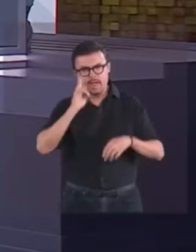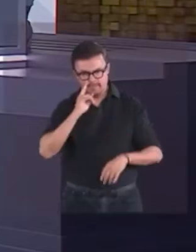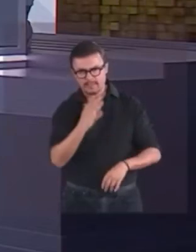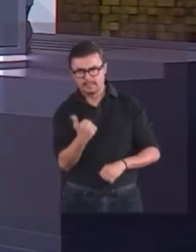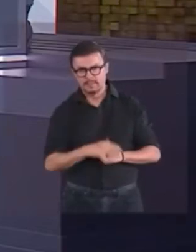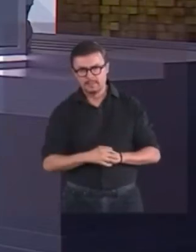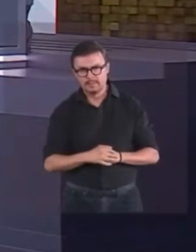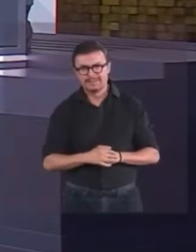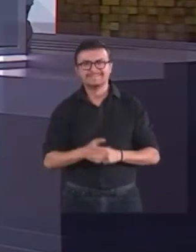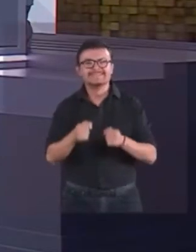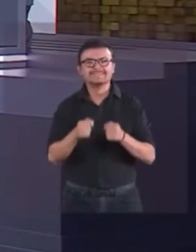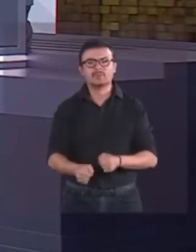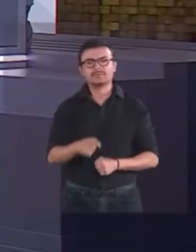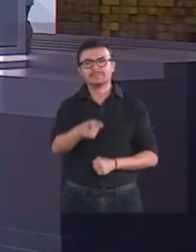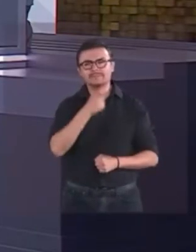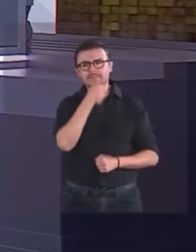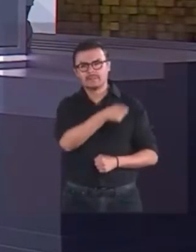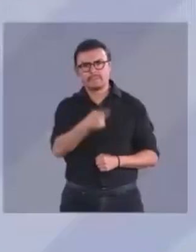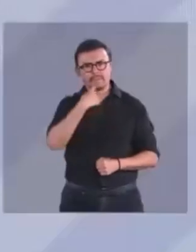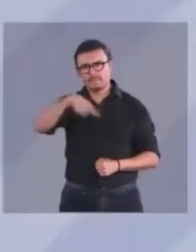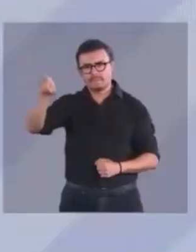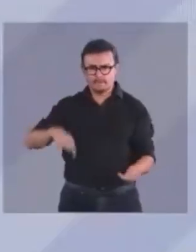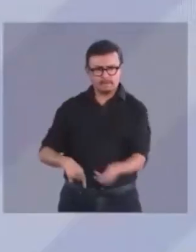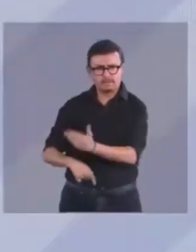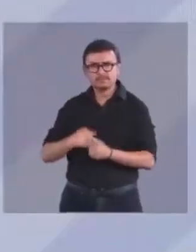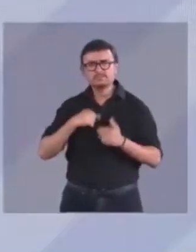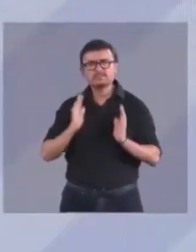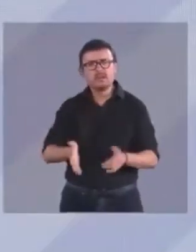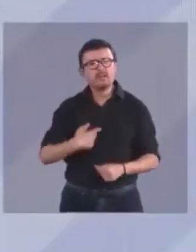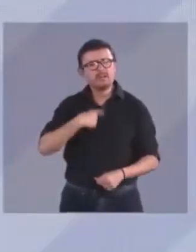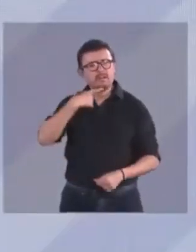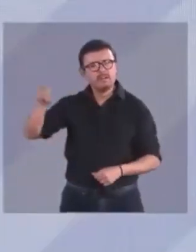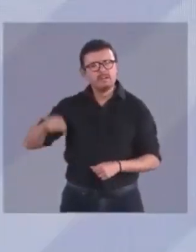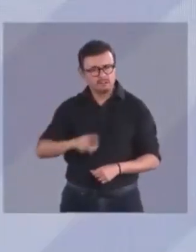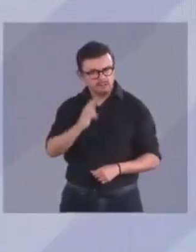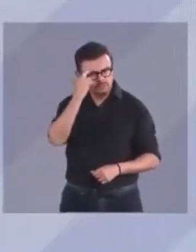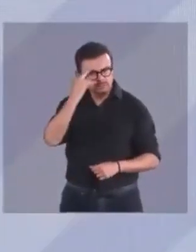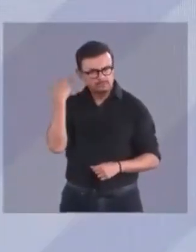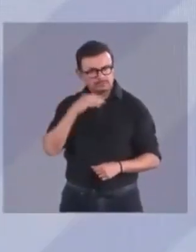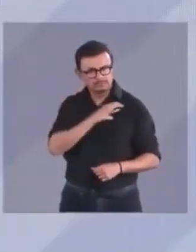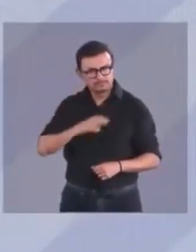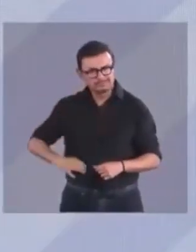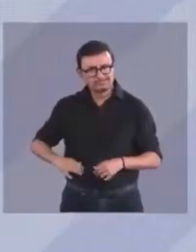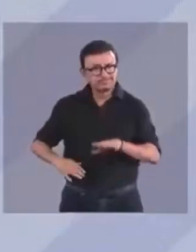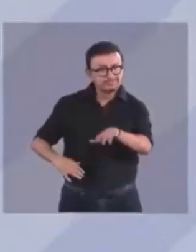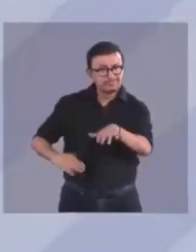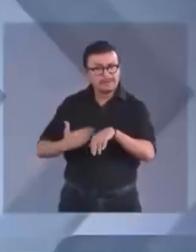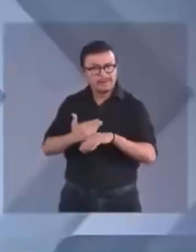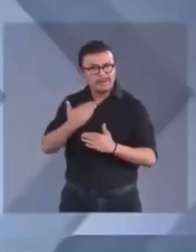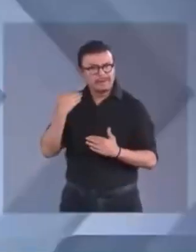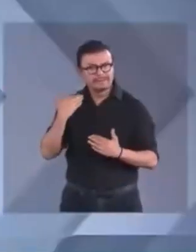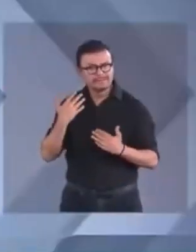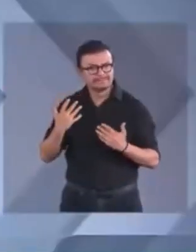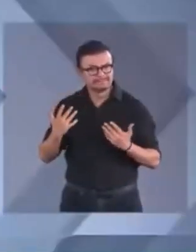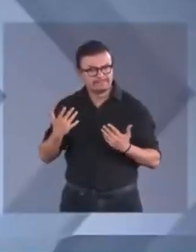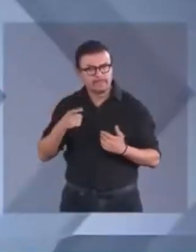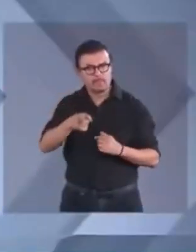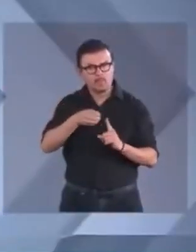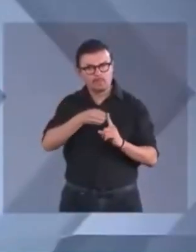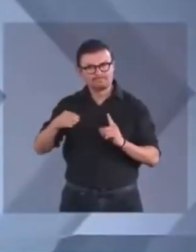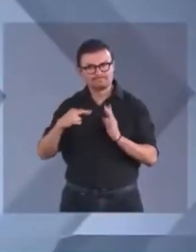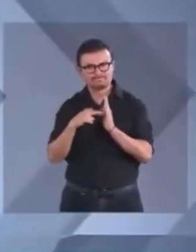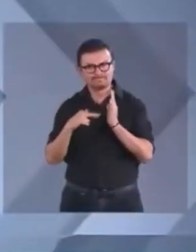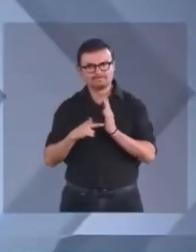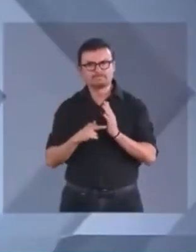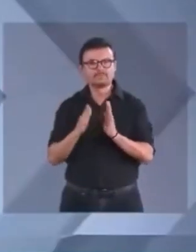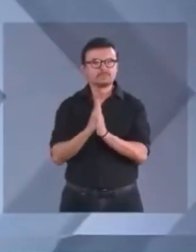denuncia, pues ya la presenté. Les recordamos a las candidaturas que, de acuerdo con el formato aprobado, los libros no están permitidos. Pidió la